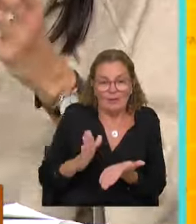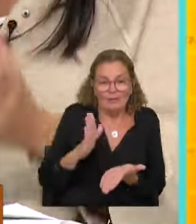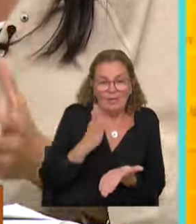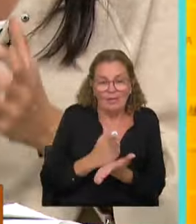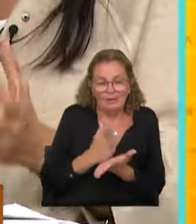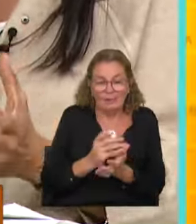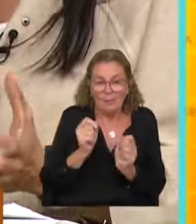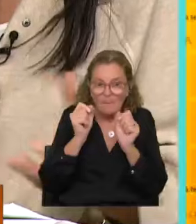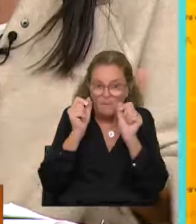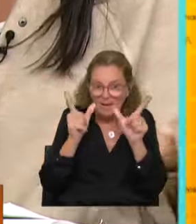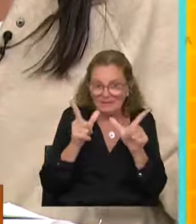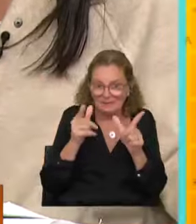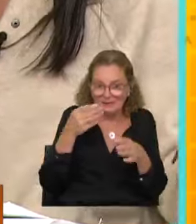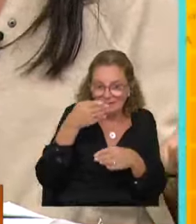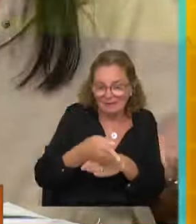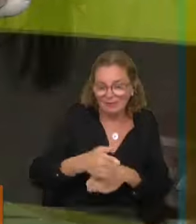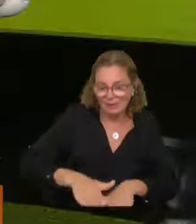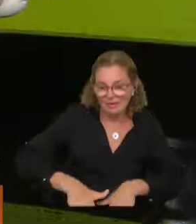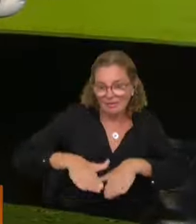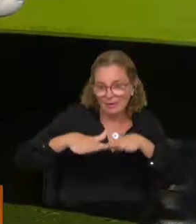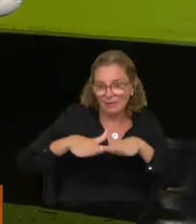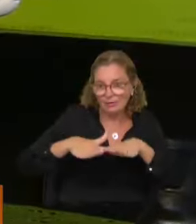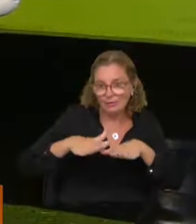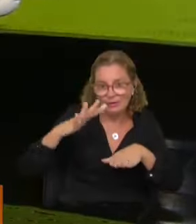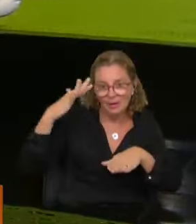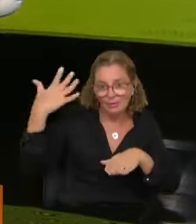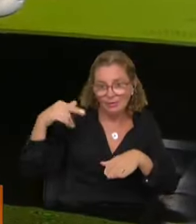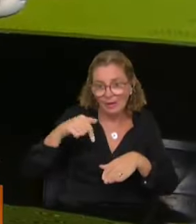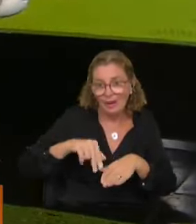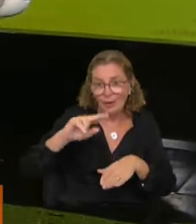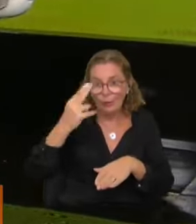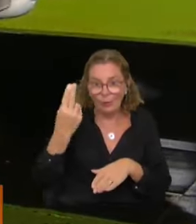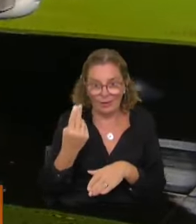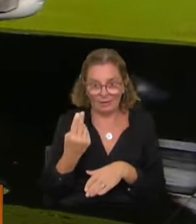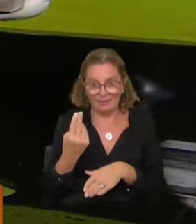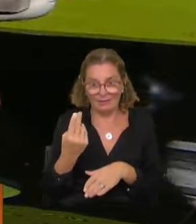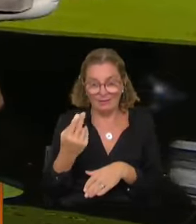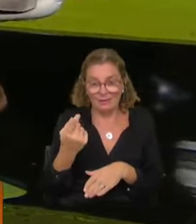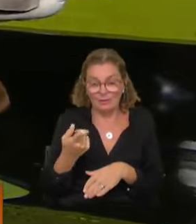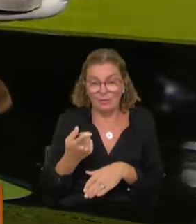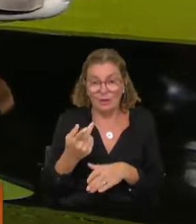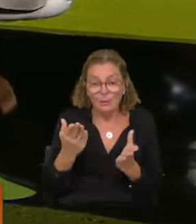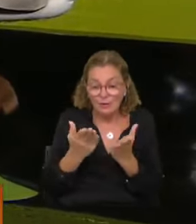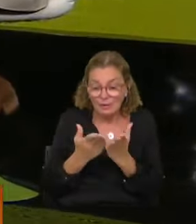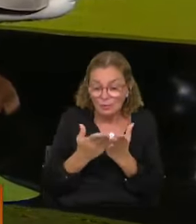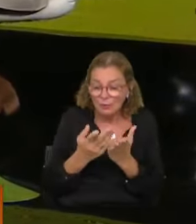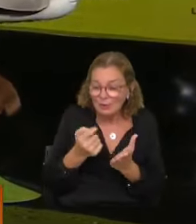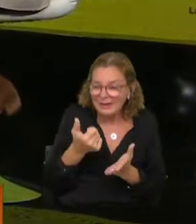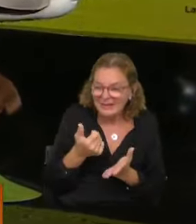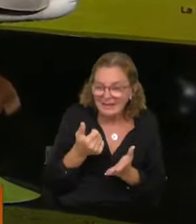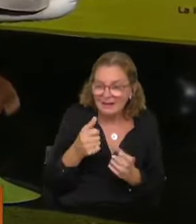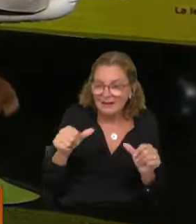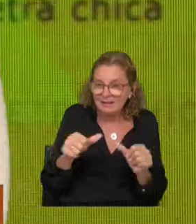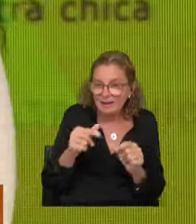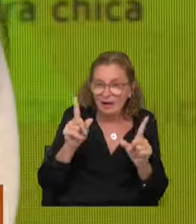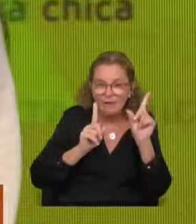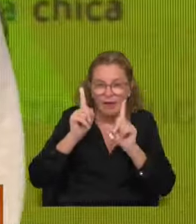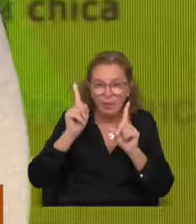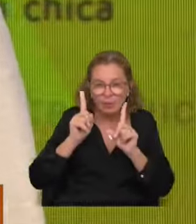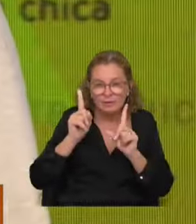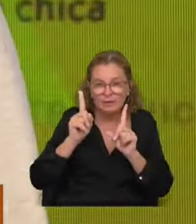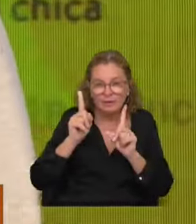impactando directamente en el desarrollo de las niñas niños adolescente de nuestro país eh Hay un estudio reciente de la Facultad